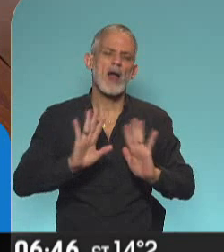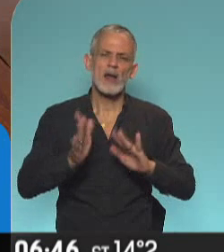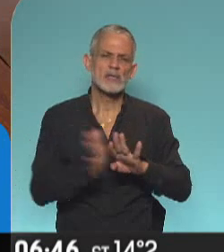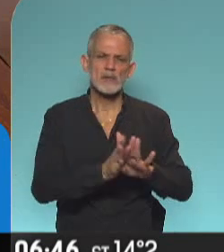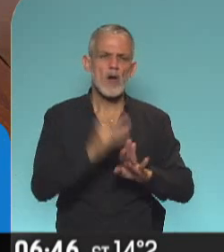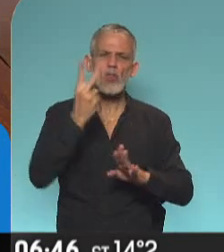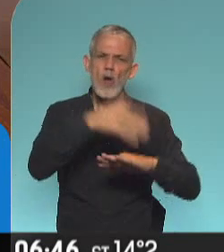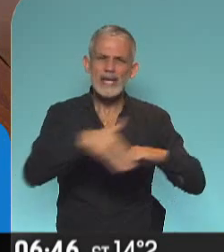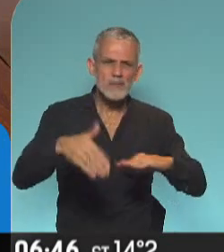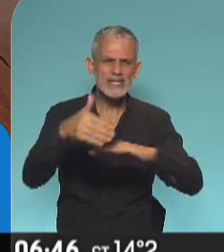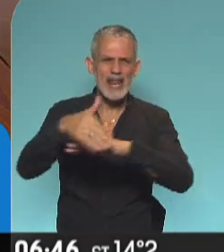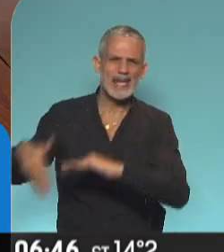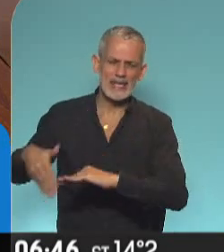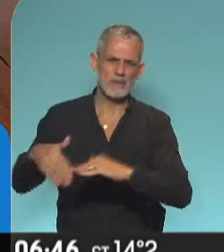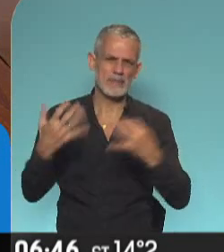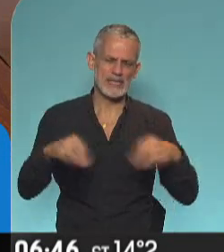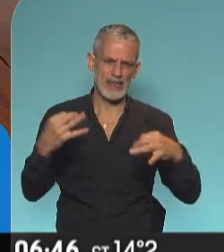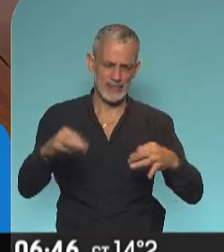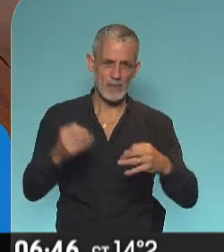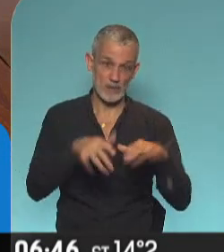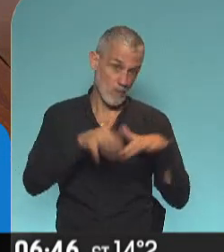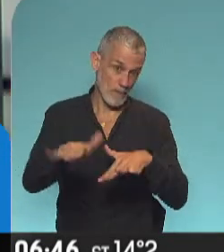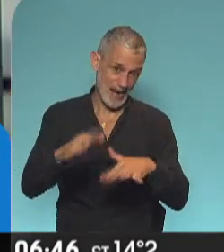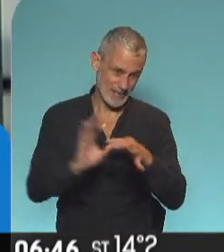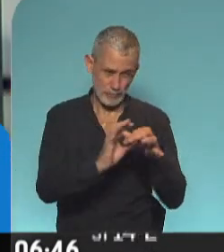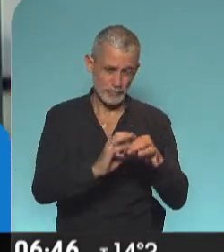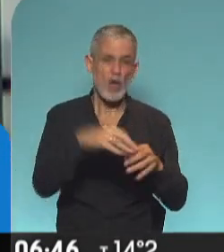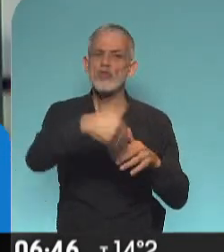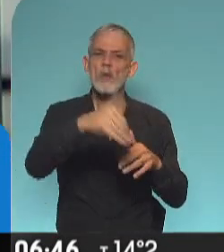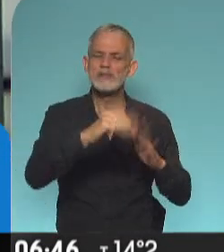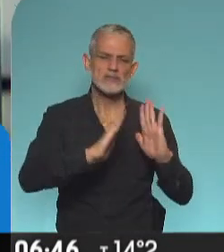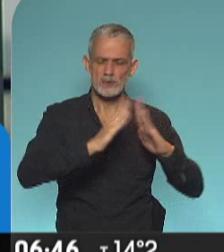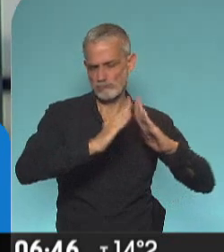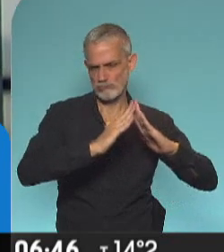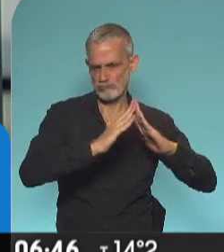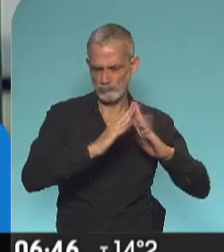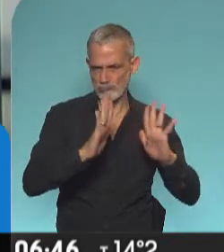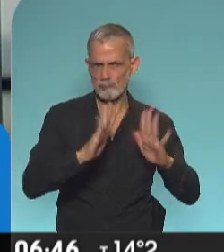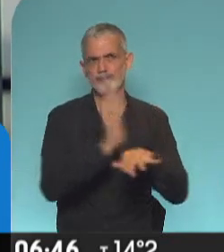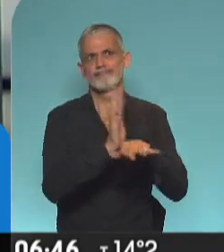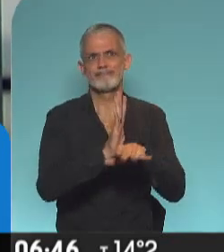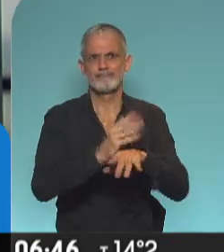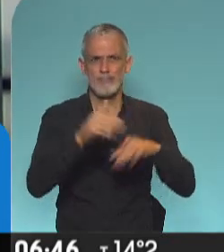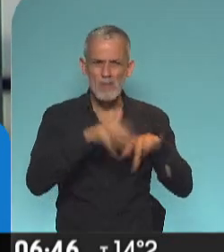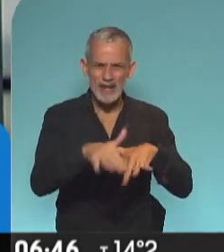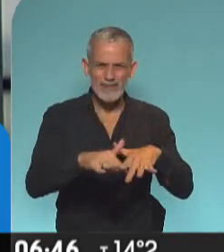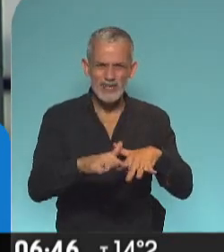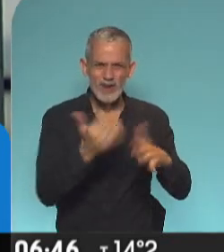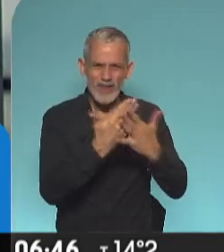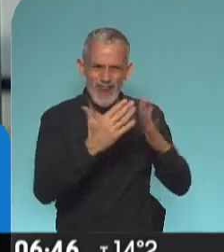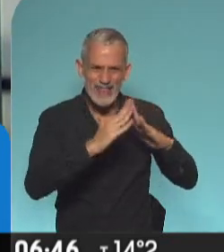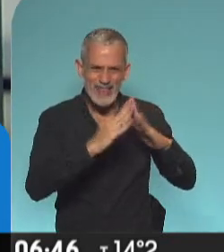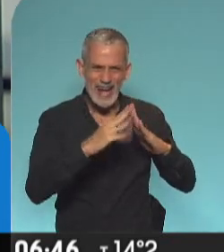dos límites que se plantean, me parece, a propósito de la marcha de ayer. Los domicilios particulares, porque es un escrache, es una manifestación en la